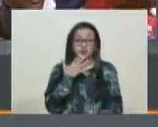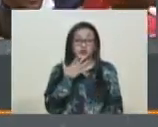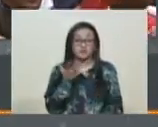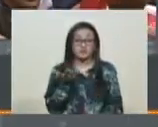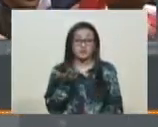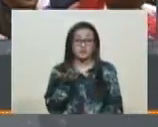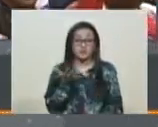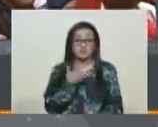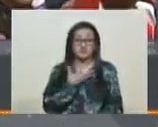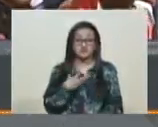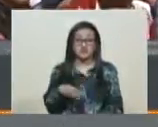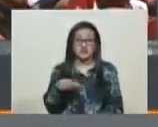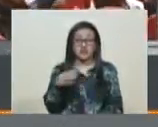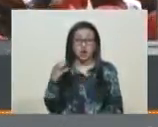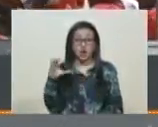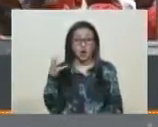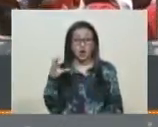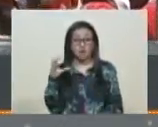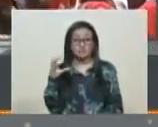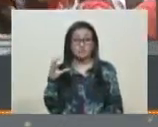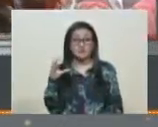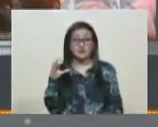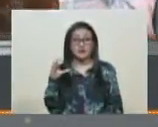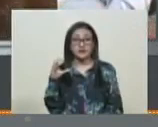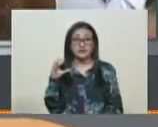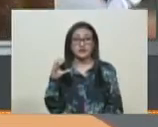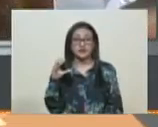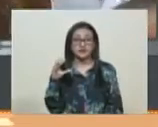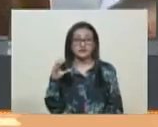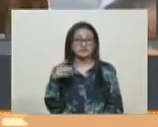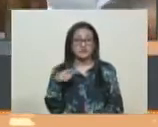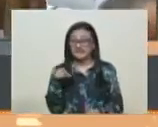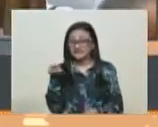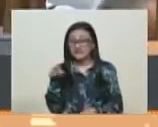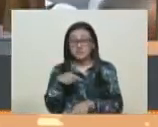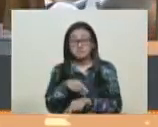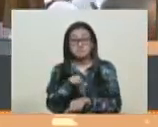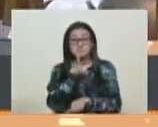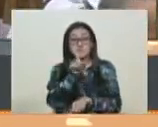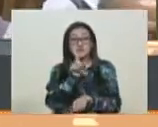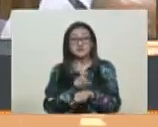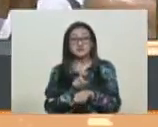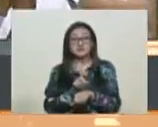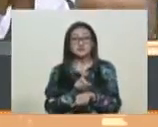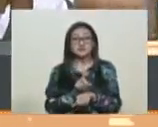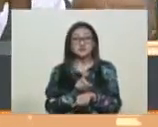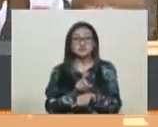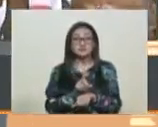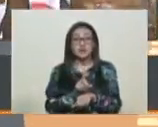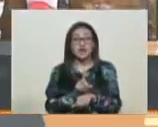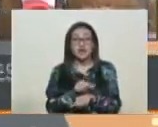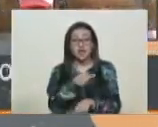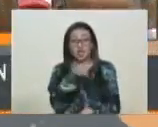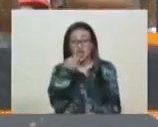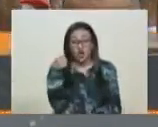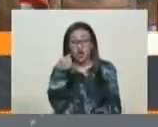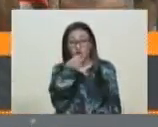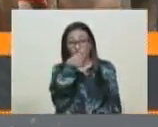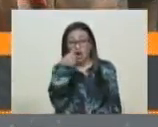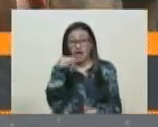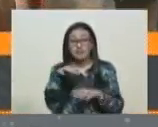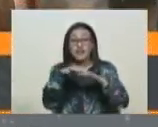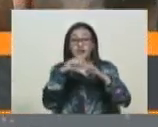ejemplo, del presidente de Colombia, el principal productor de cocaína de este